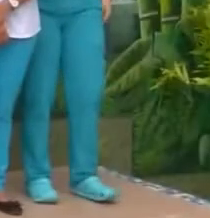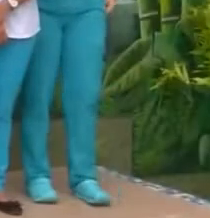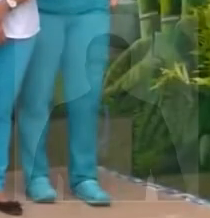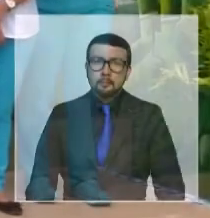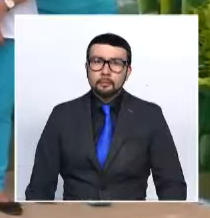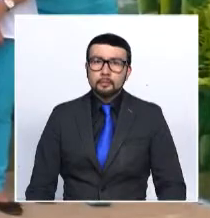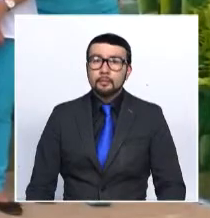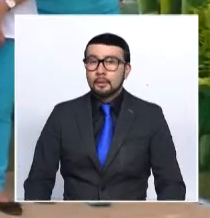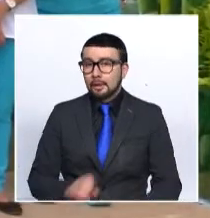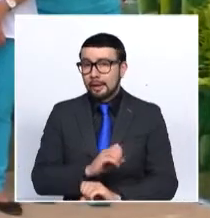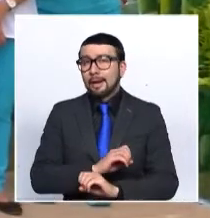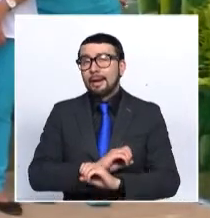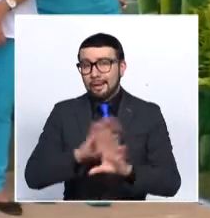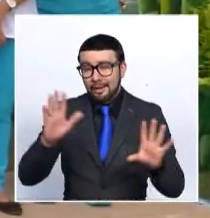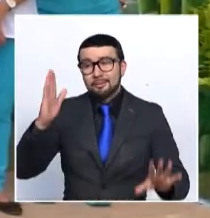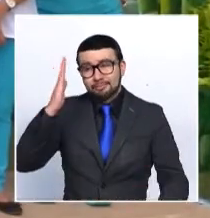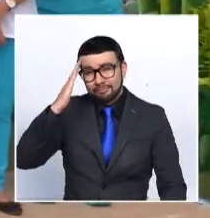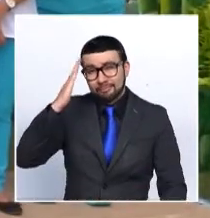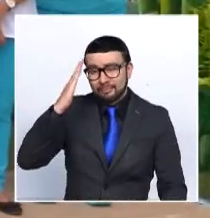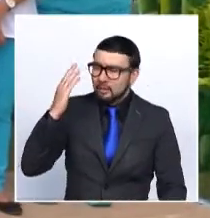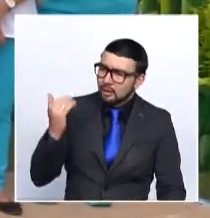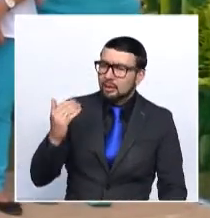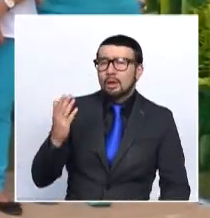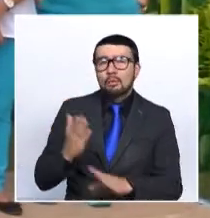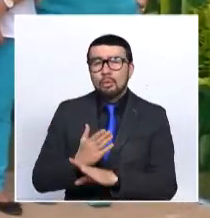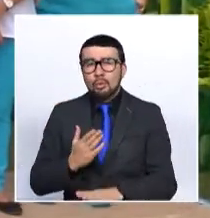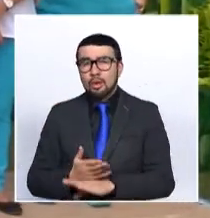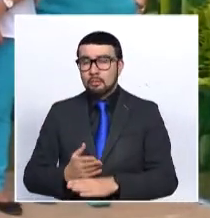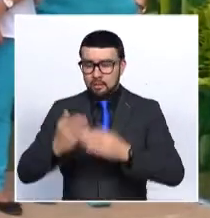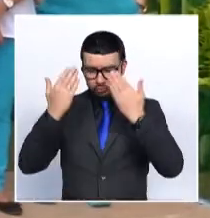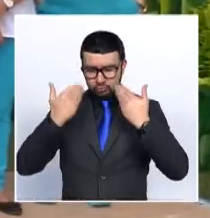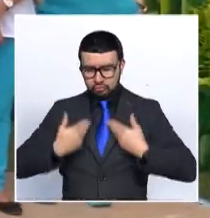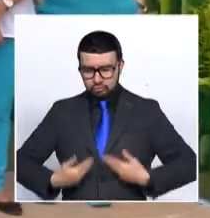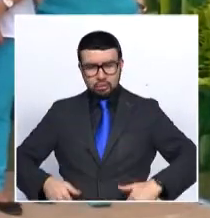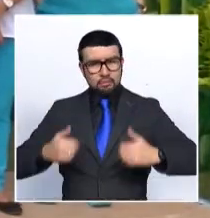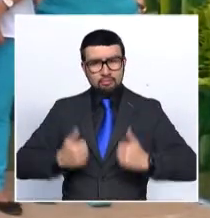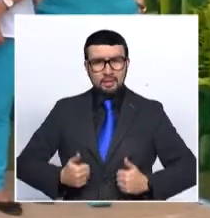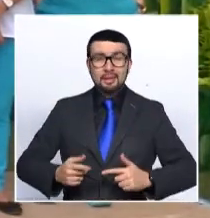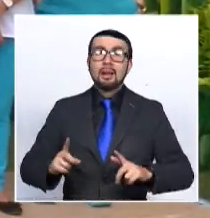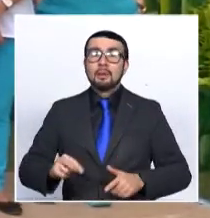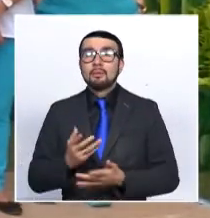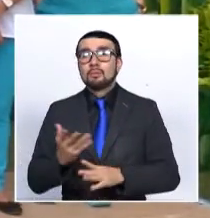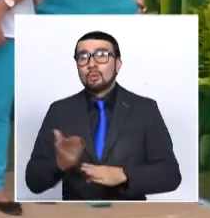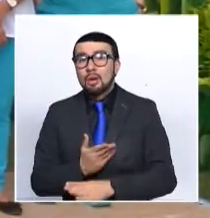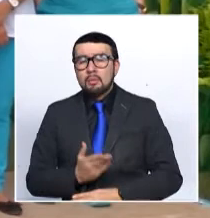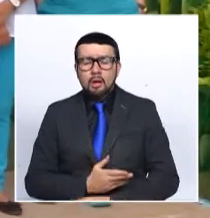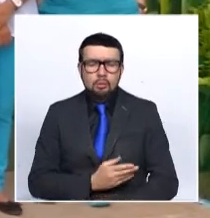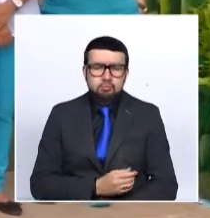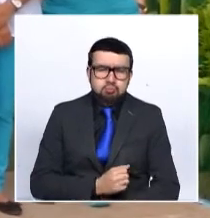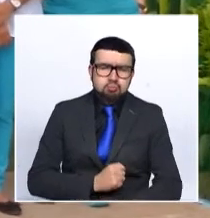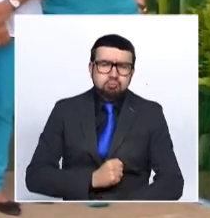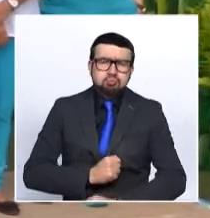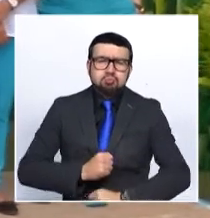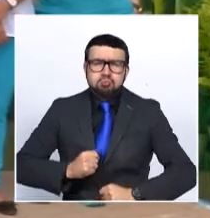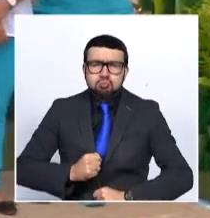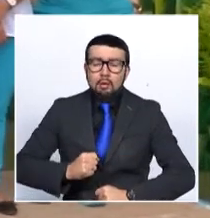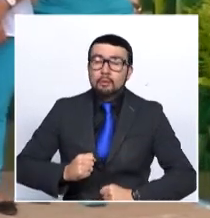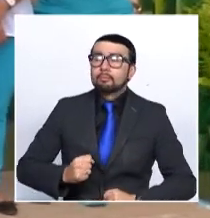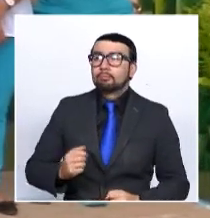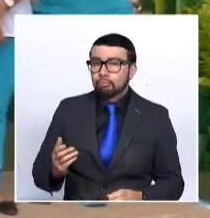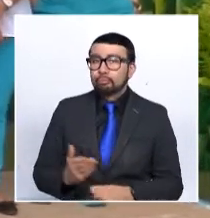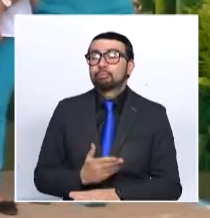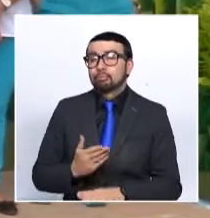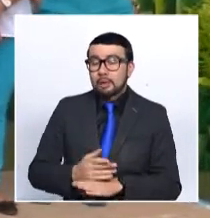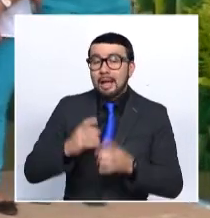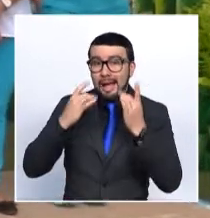Sin lugar a dudas, los problemas metabólicos y los problemas de obesidad siguen siendo otro de los problemas graves y